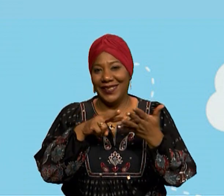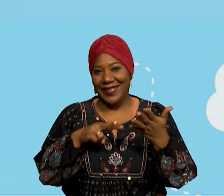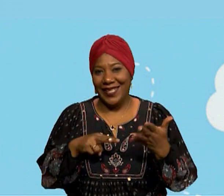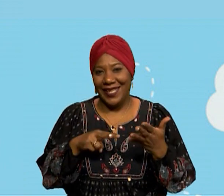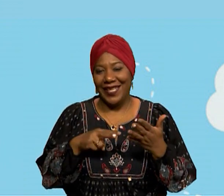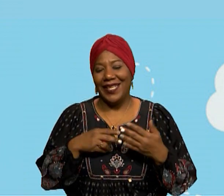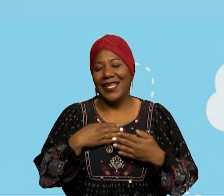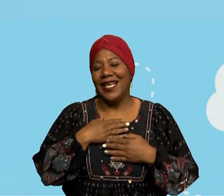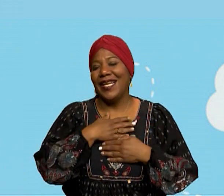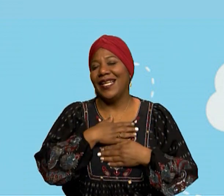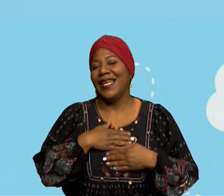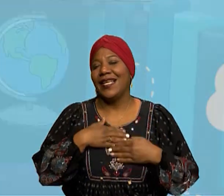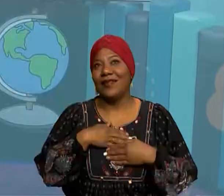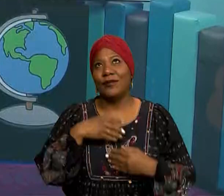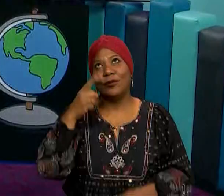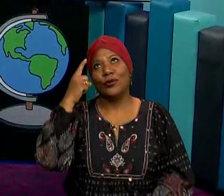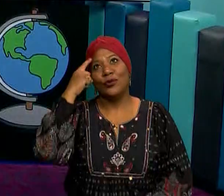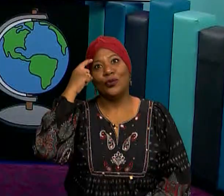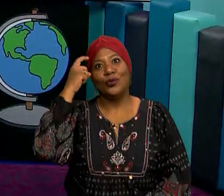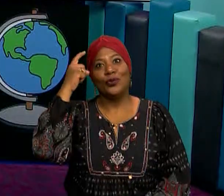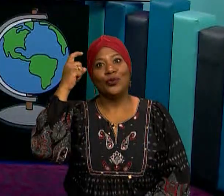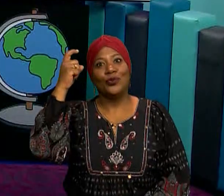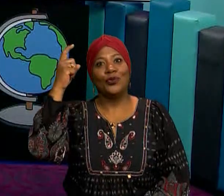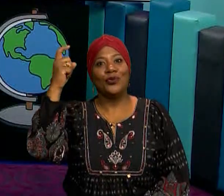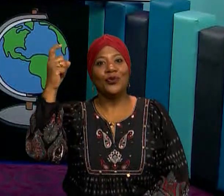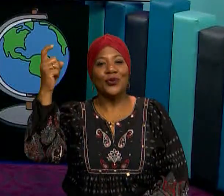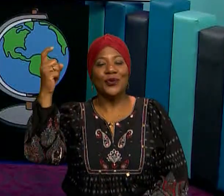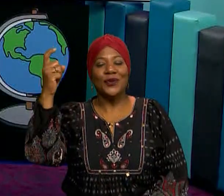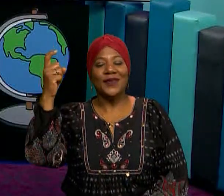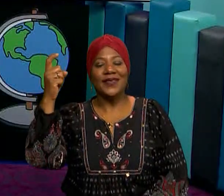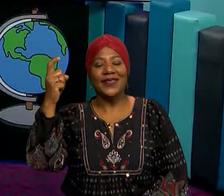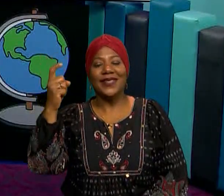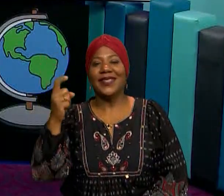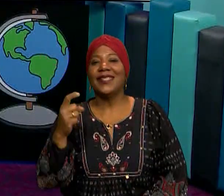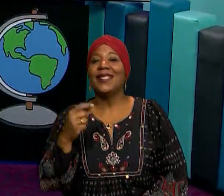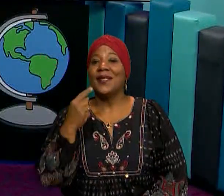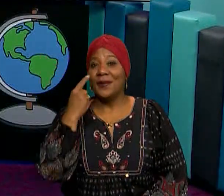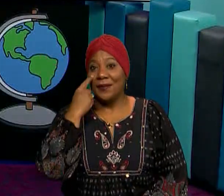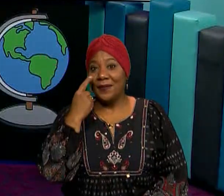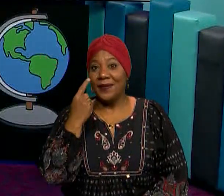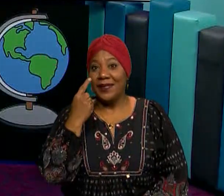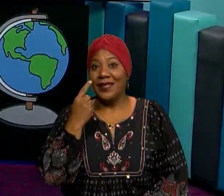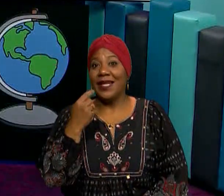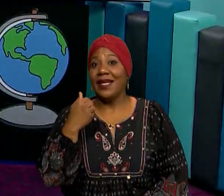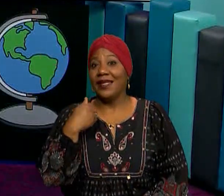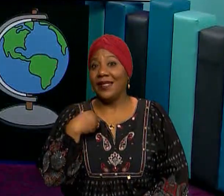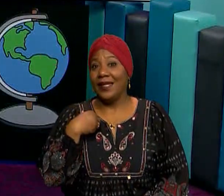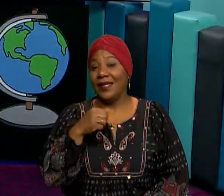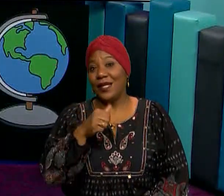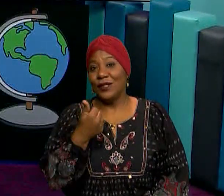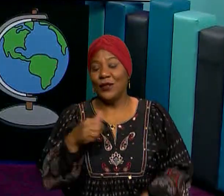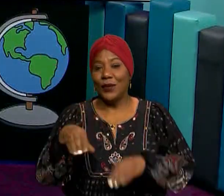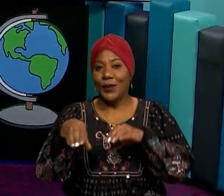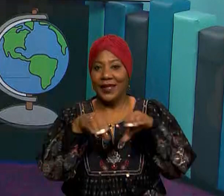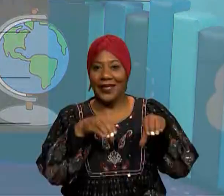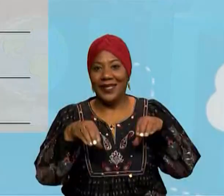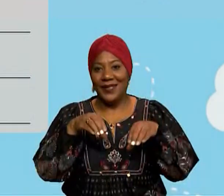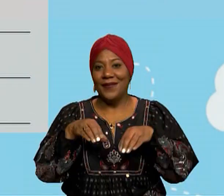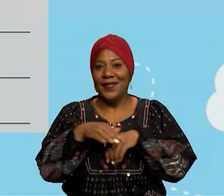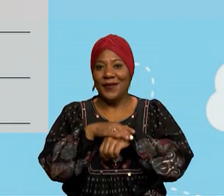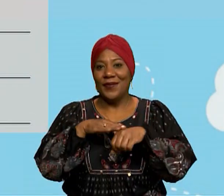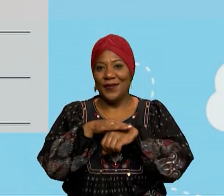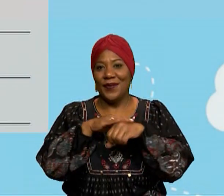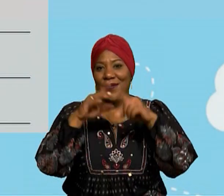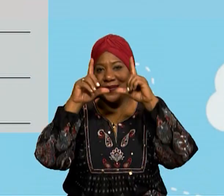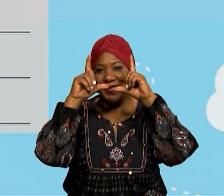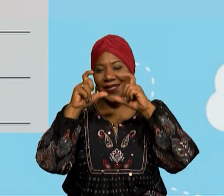ella, lleves tu imaginación a volar y luego desarrollas esta actividad. Le vas a tomar captura de